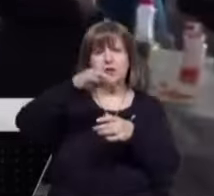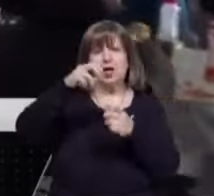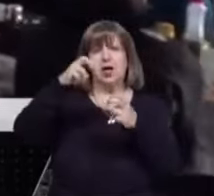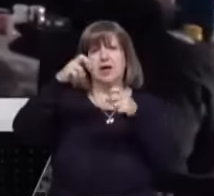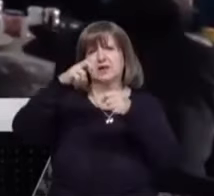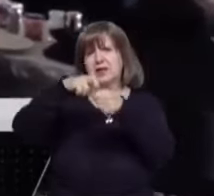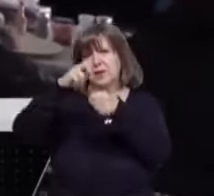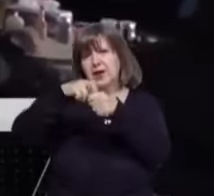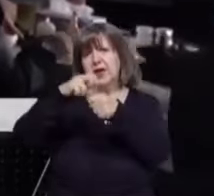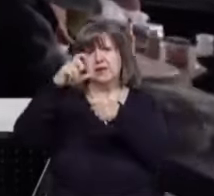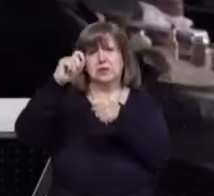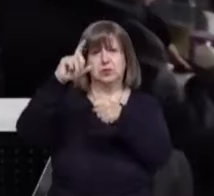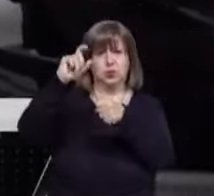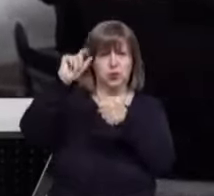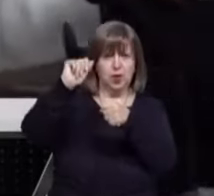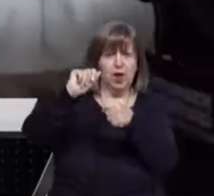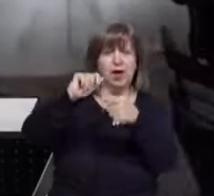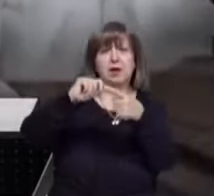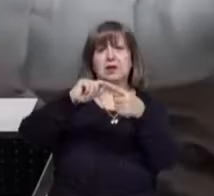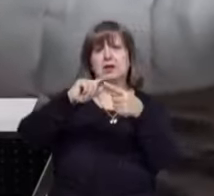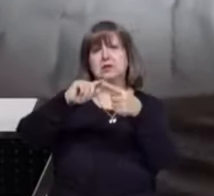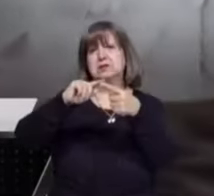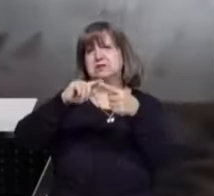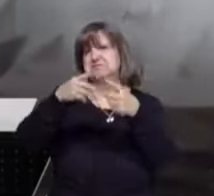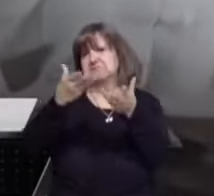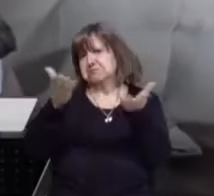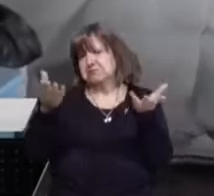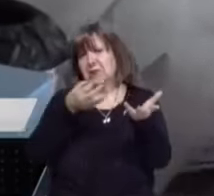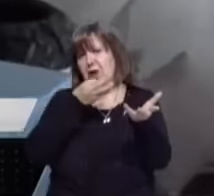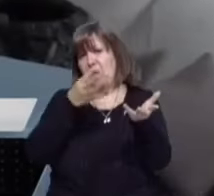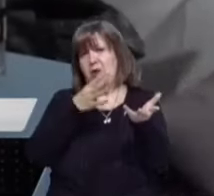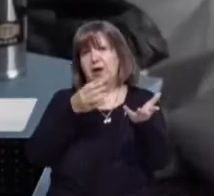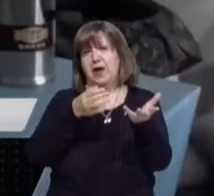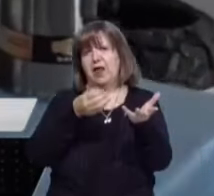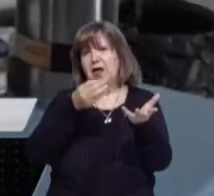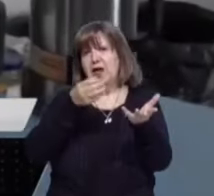cerveza, Coca-Cola, todo lo que quieran.